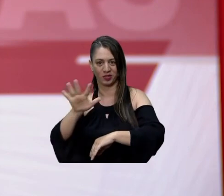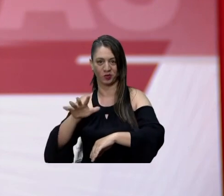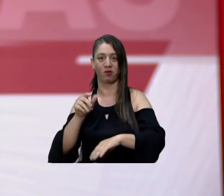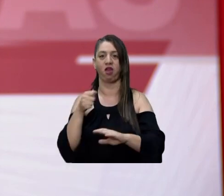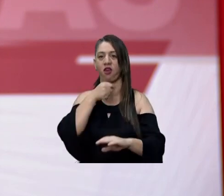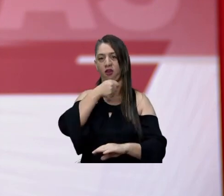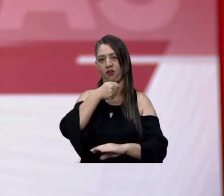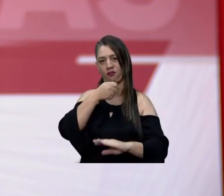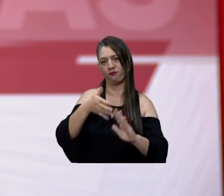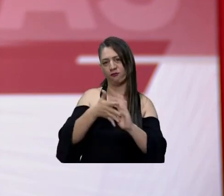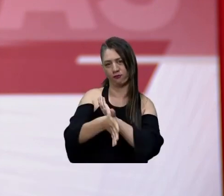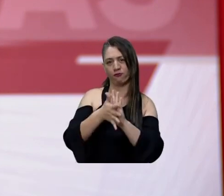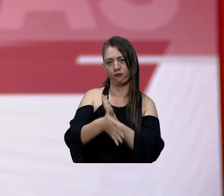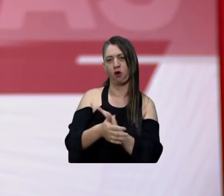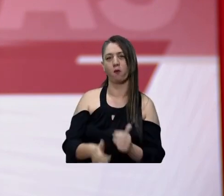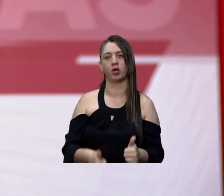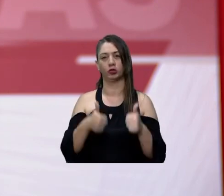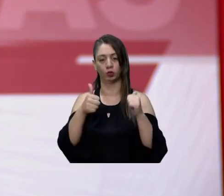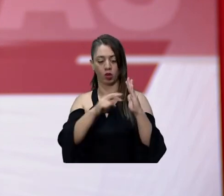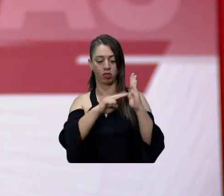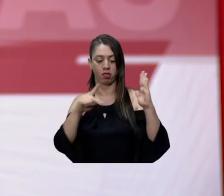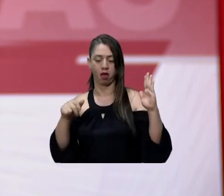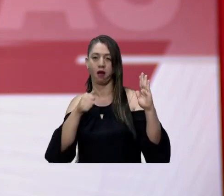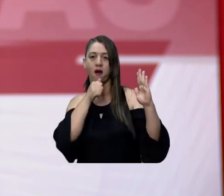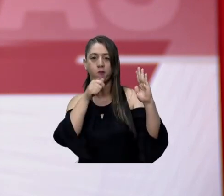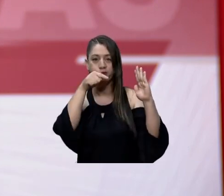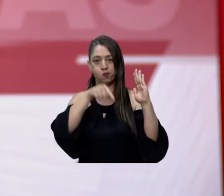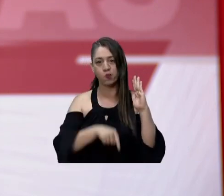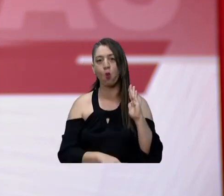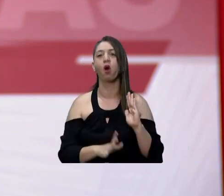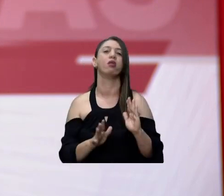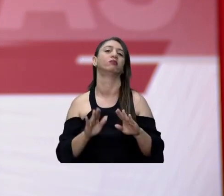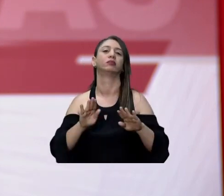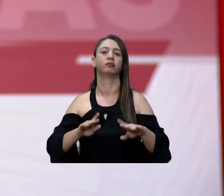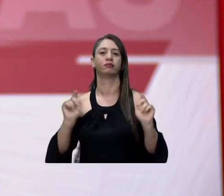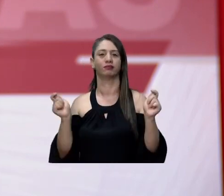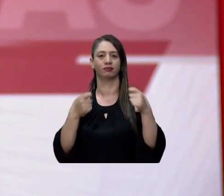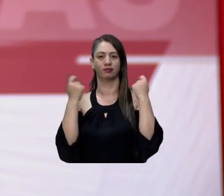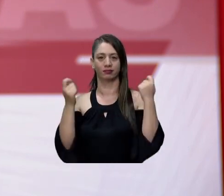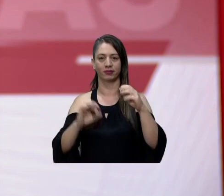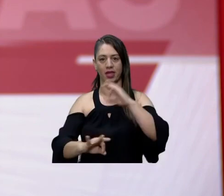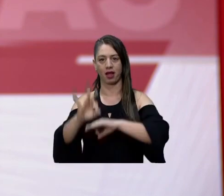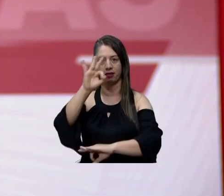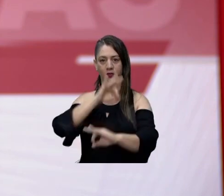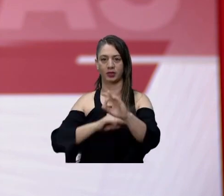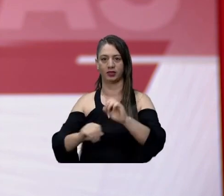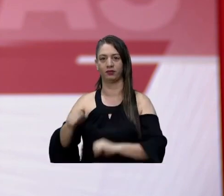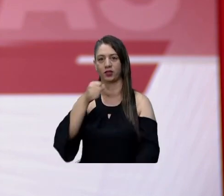buena información de la natación subacuática, vamos a nuestra pausa en Telepacífico Noticias.